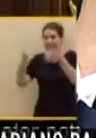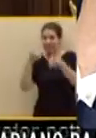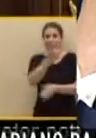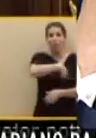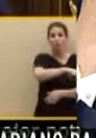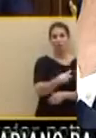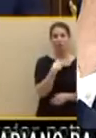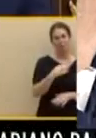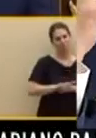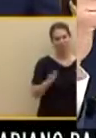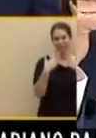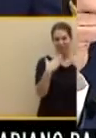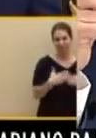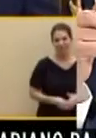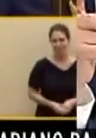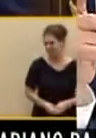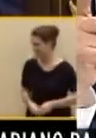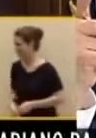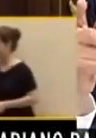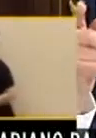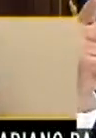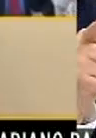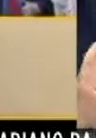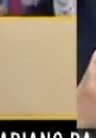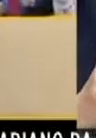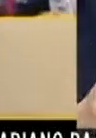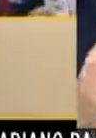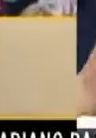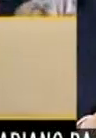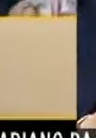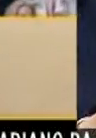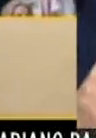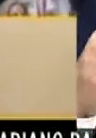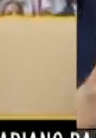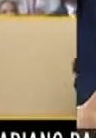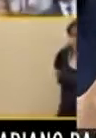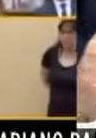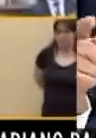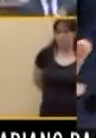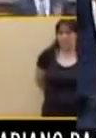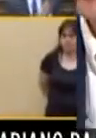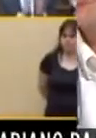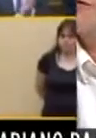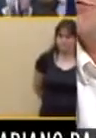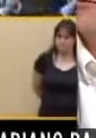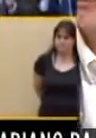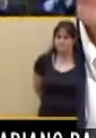que faltan 40 mil millones de problema y la verdad es que la pérdida